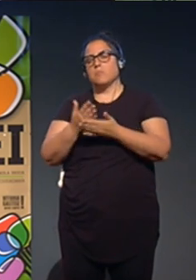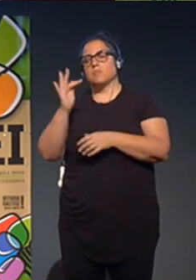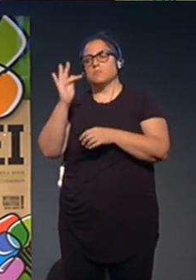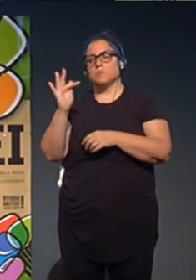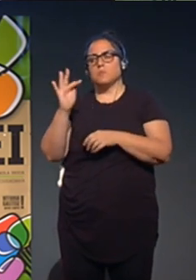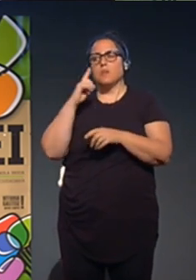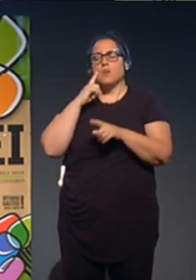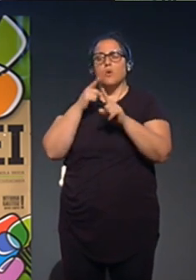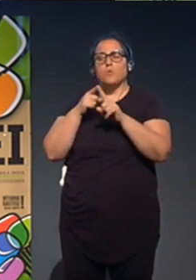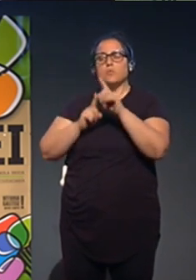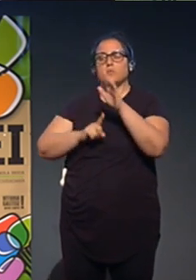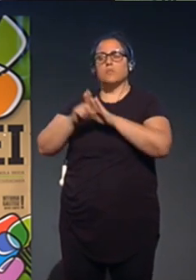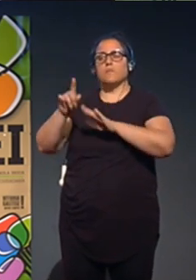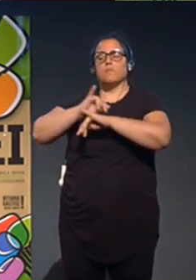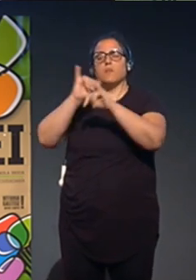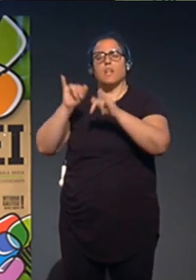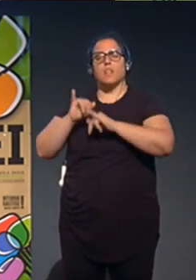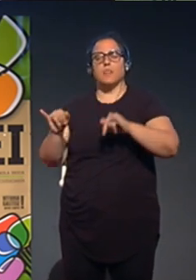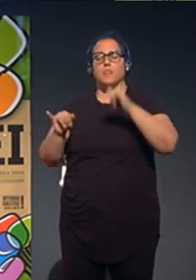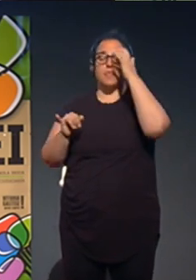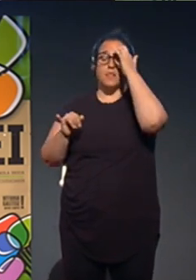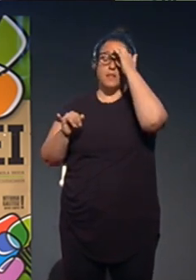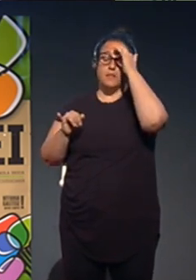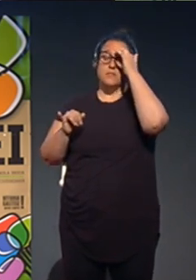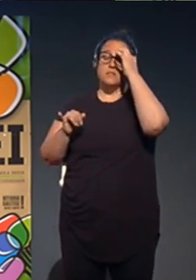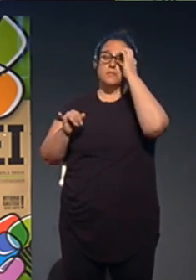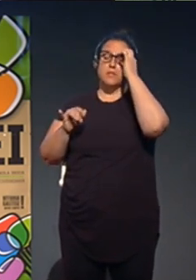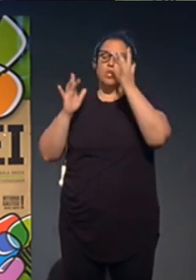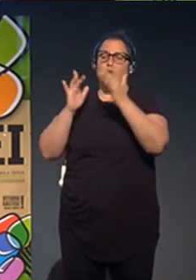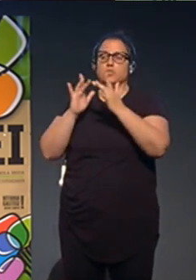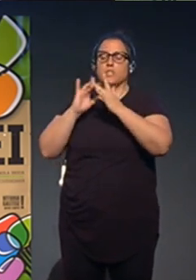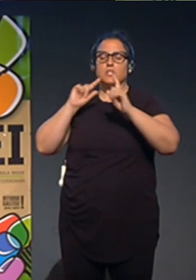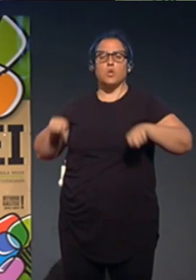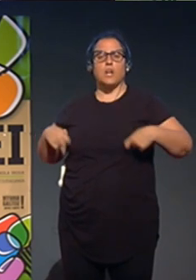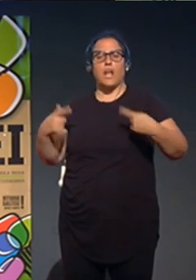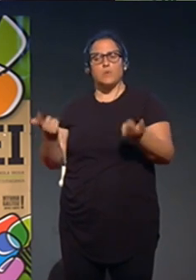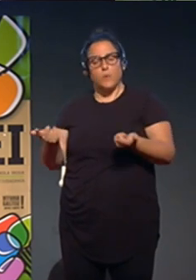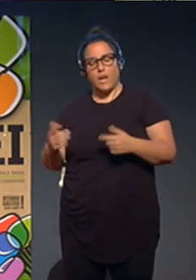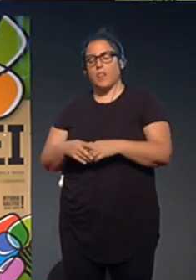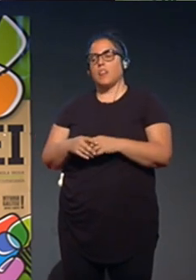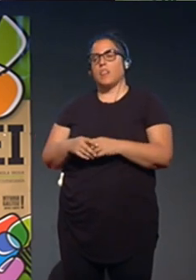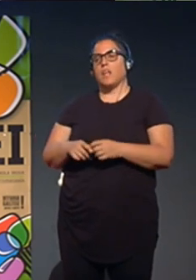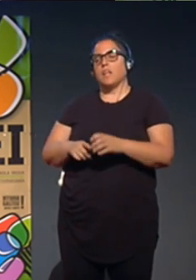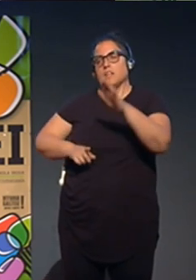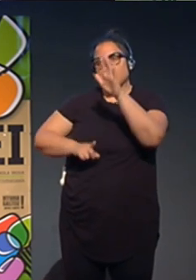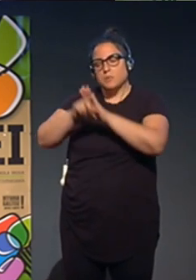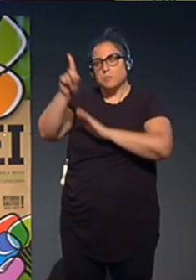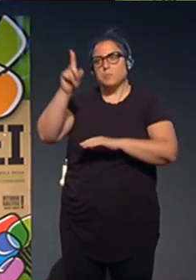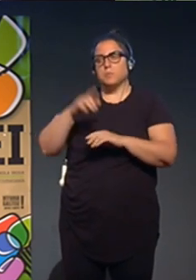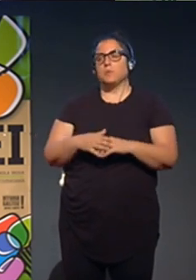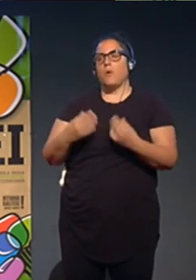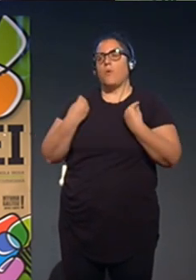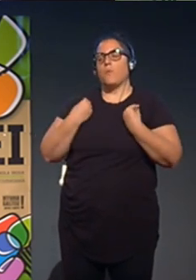crecer en felicidad para poder crecer en contacto con la naturaleza para poder crecer en en en en en vida